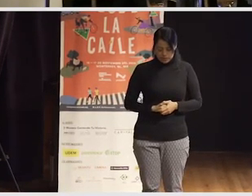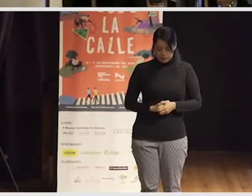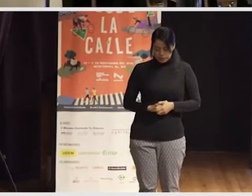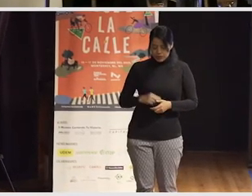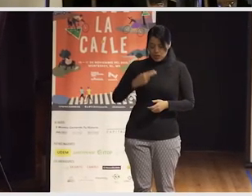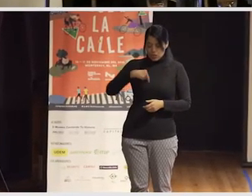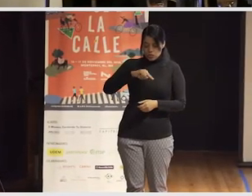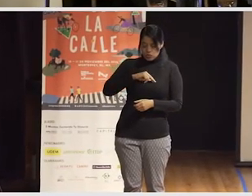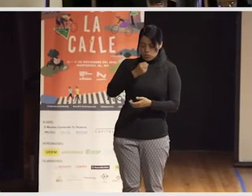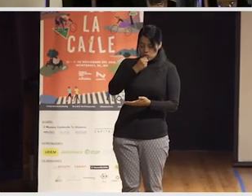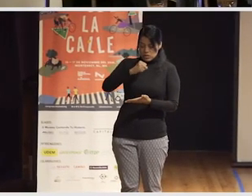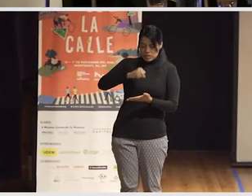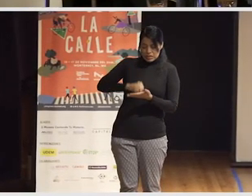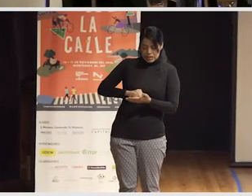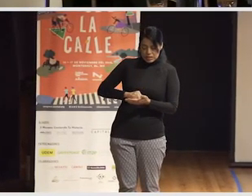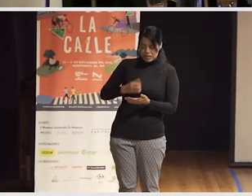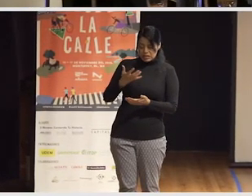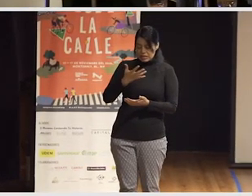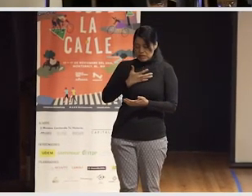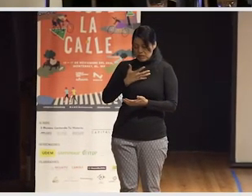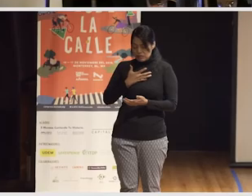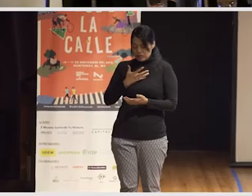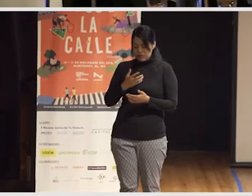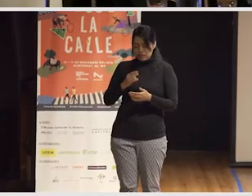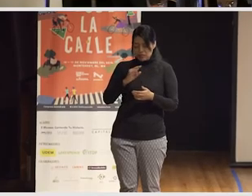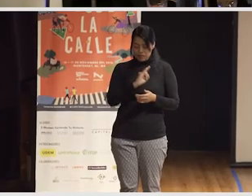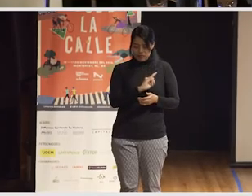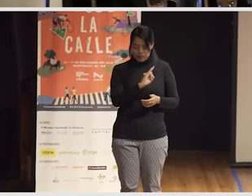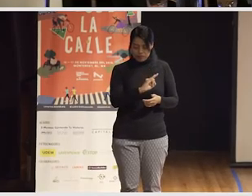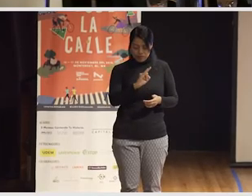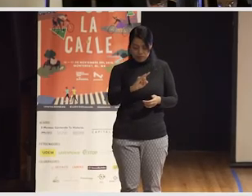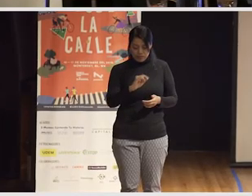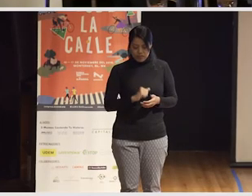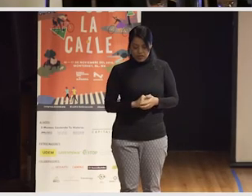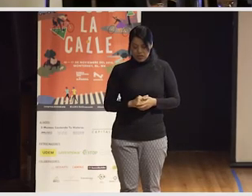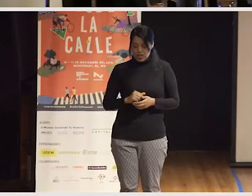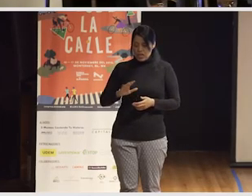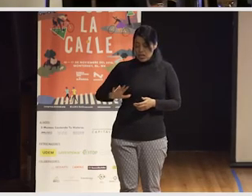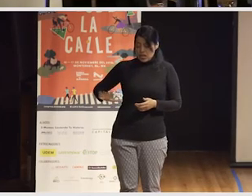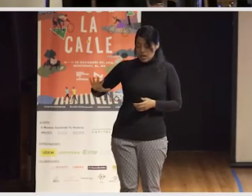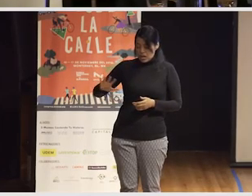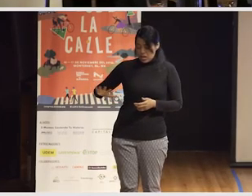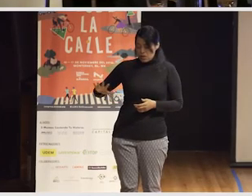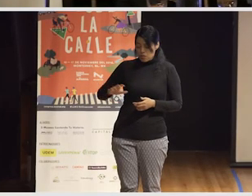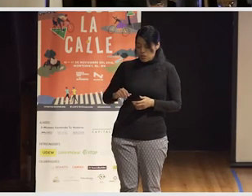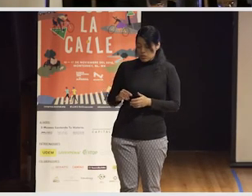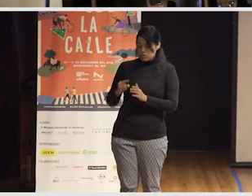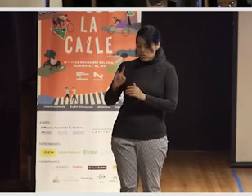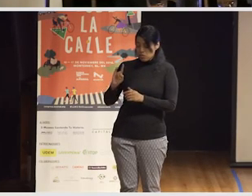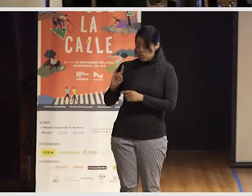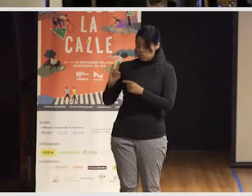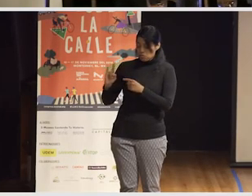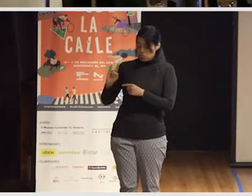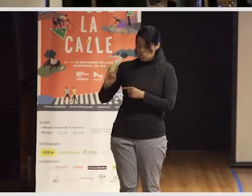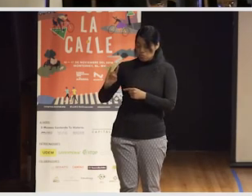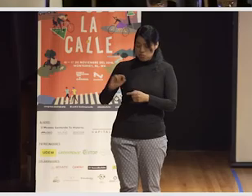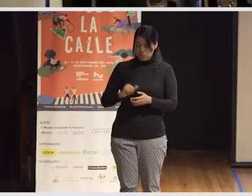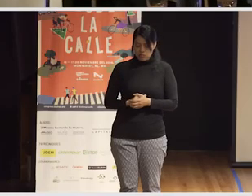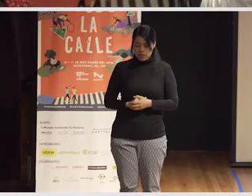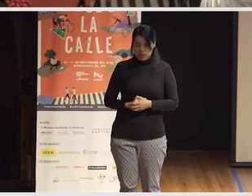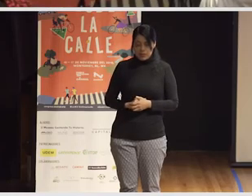gobierno de morelia que no se anuncia en espectaculares ni en los parabuses aunque el municipio si se anuncia como tal pero con todo un